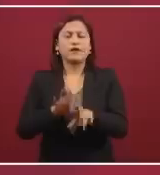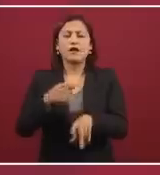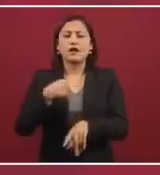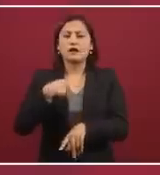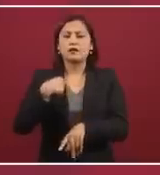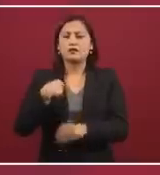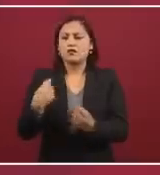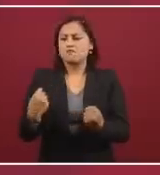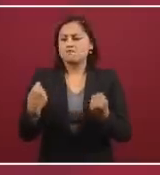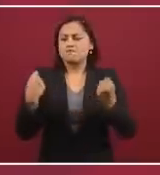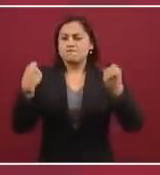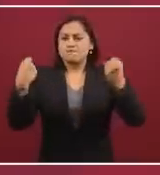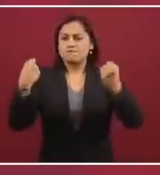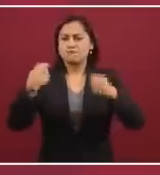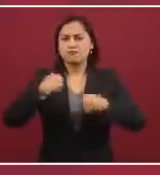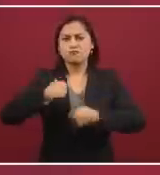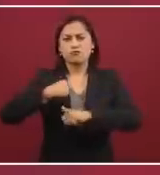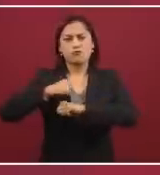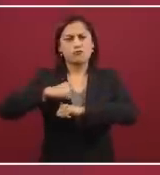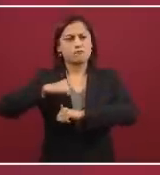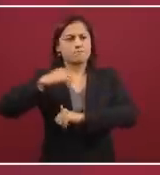el cacique mayor